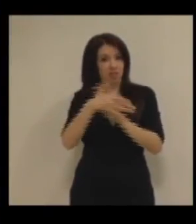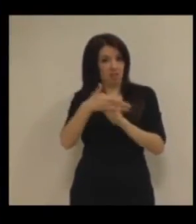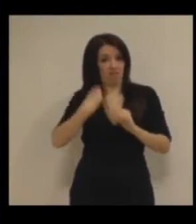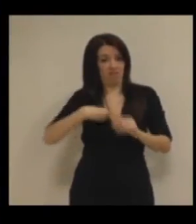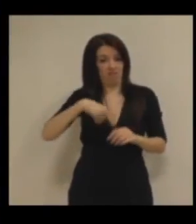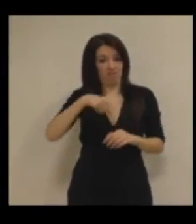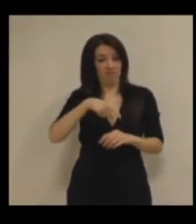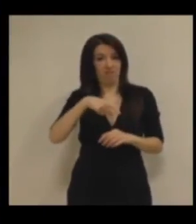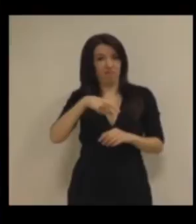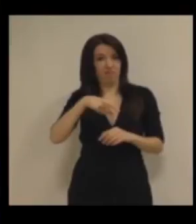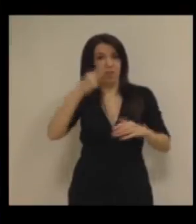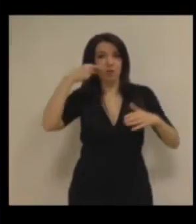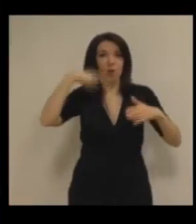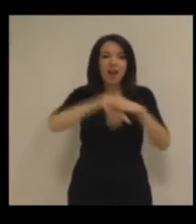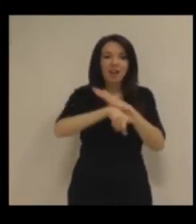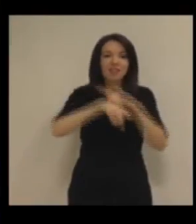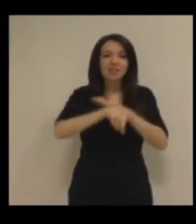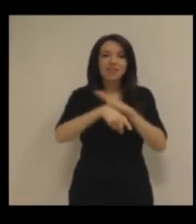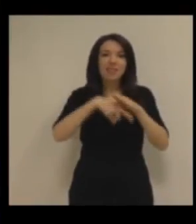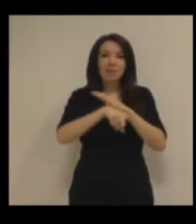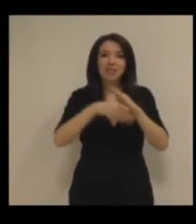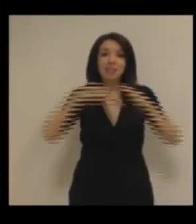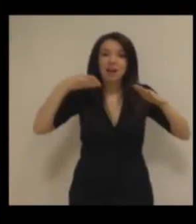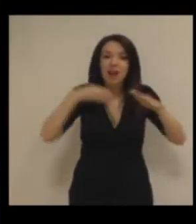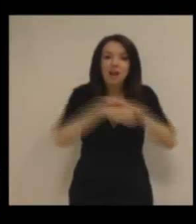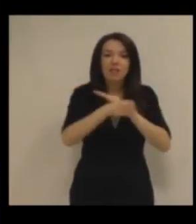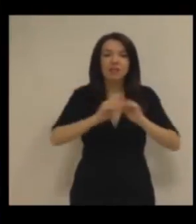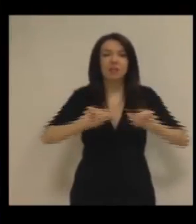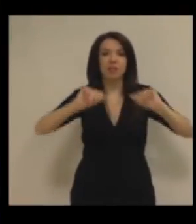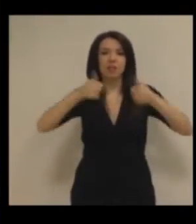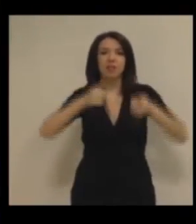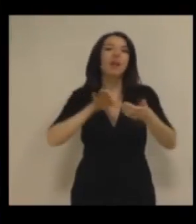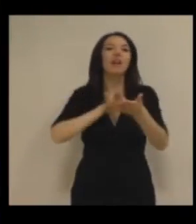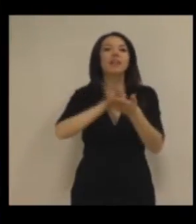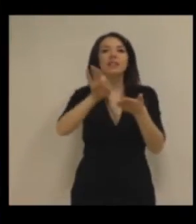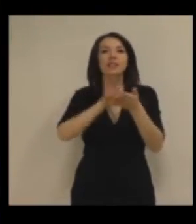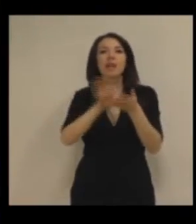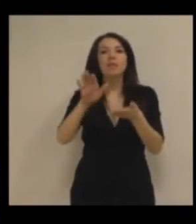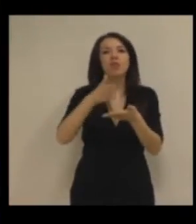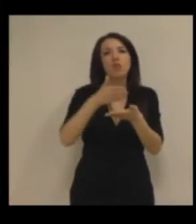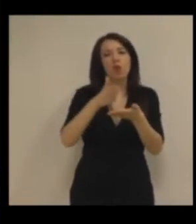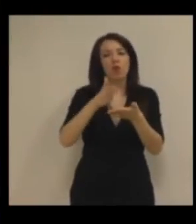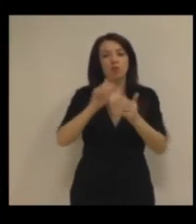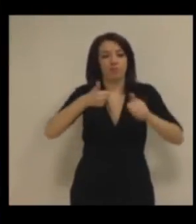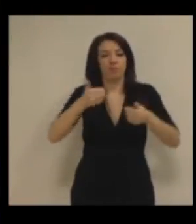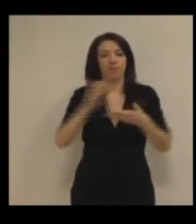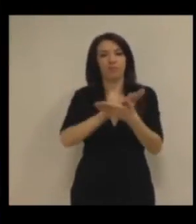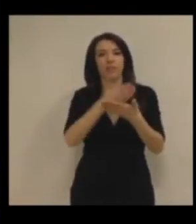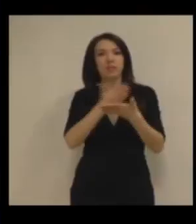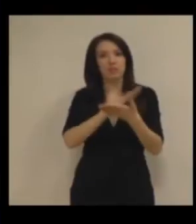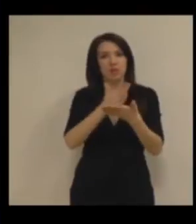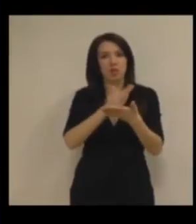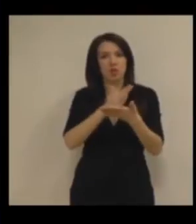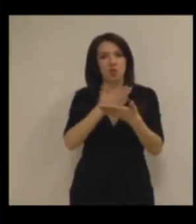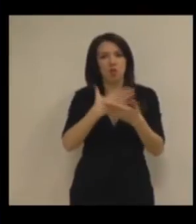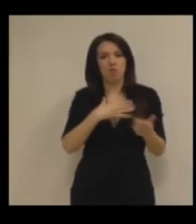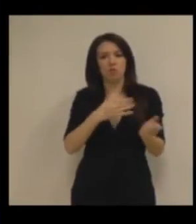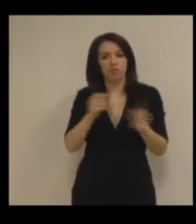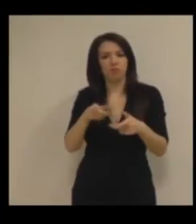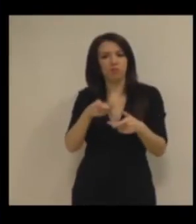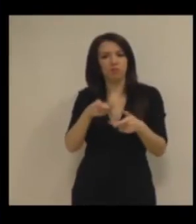Spain, Trámites Accesibles, es la puesta en marcha de un servicio de intermediación que capacita a las